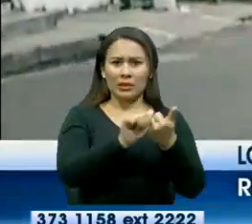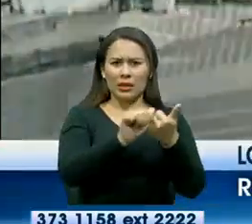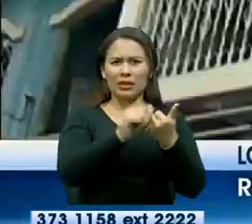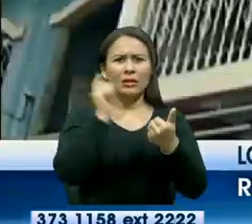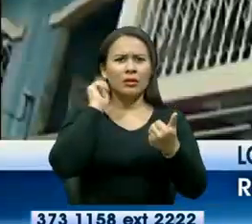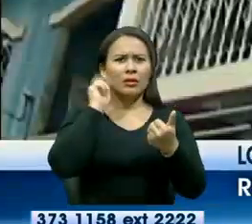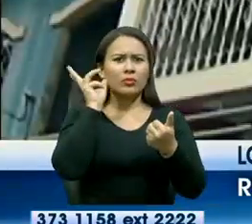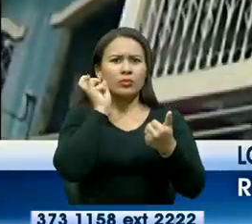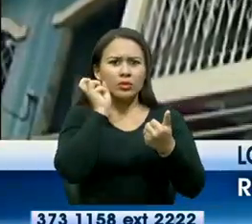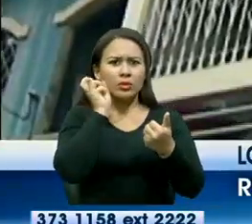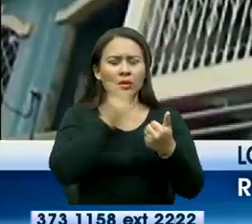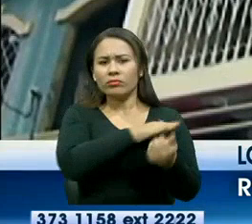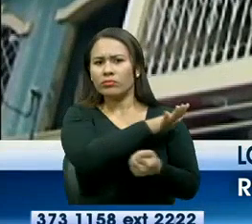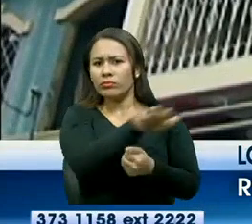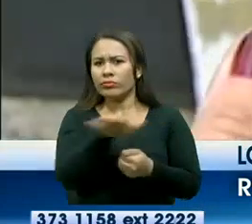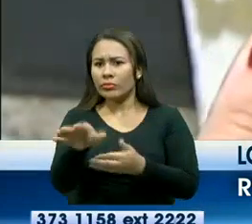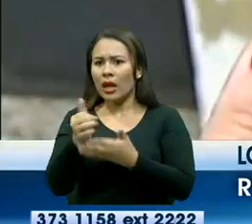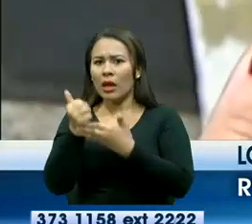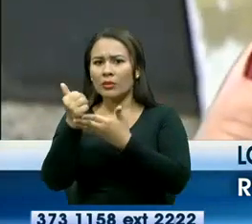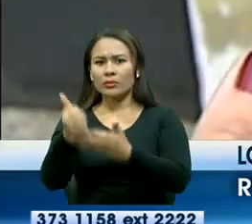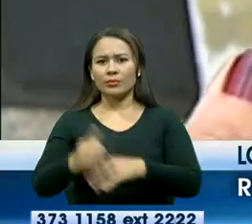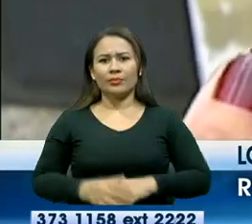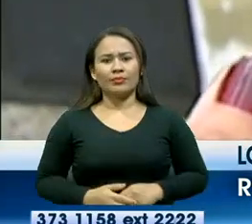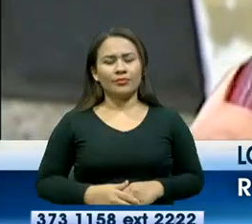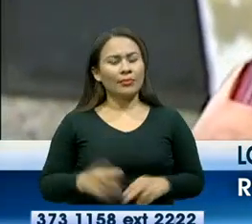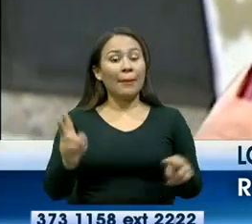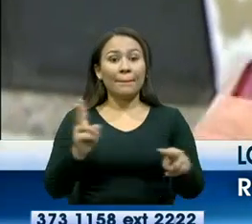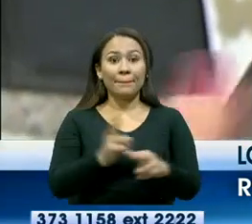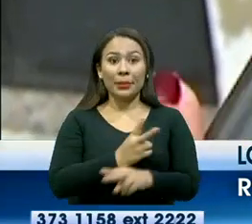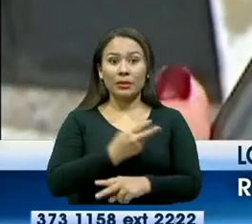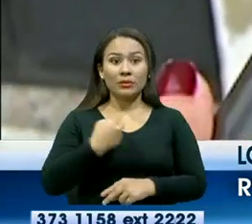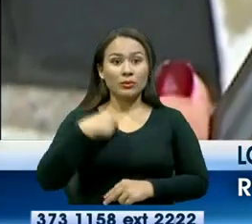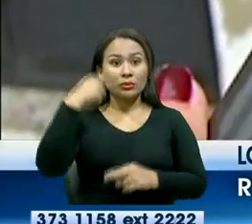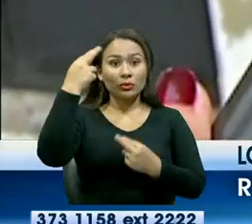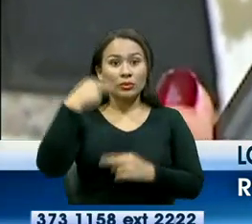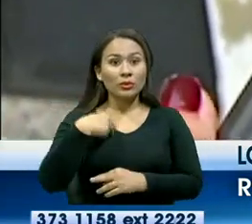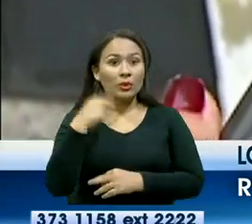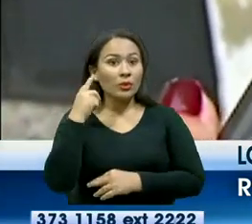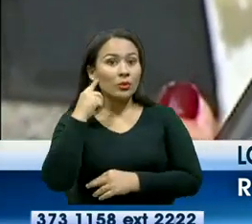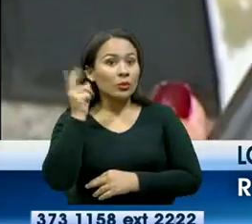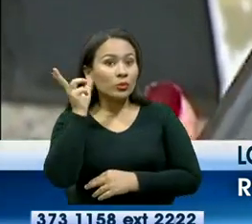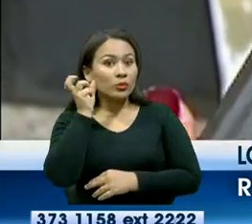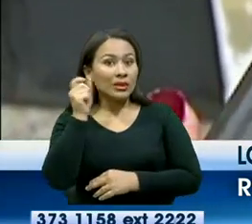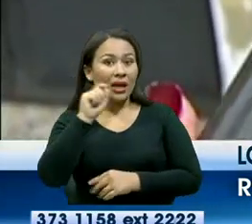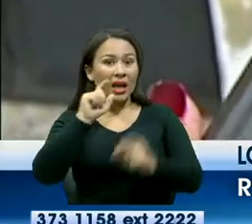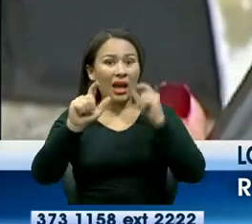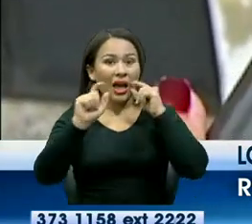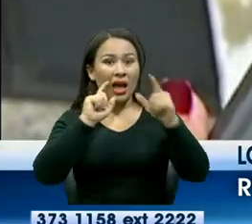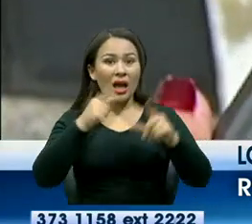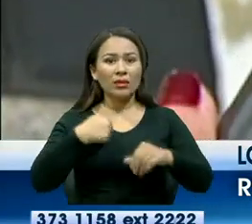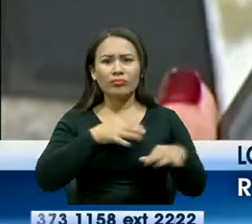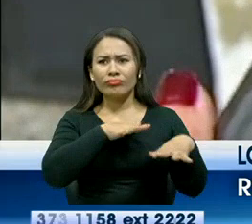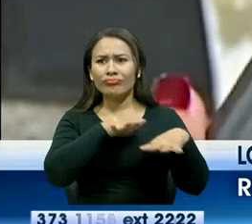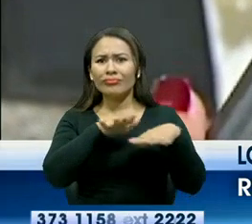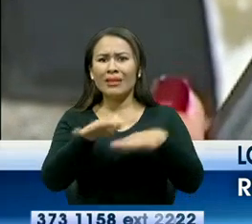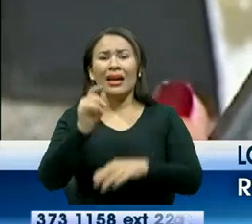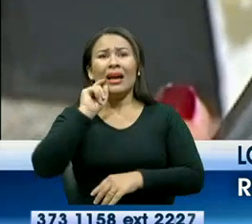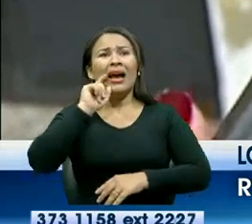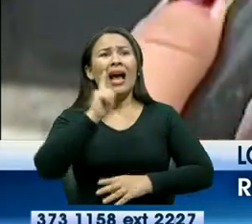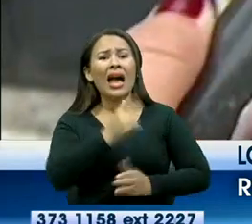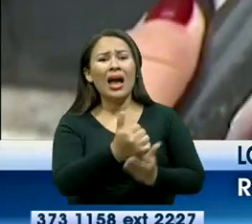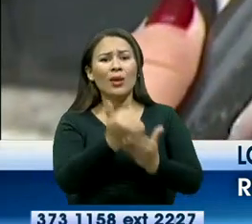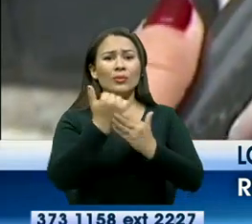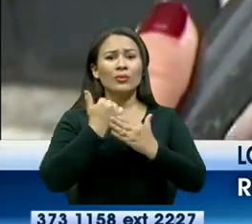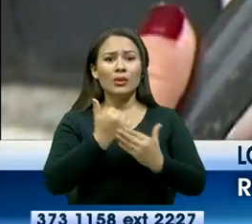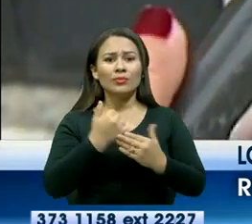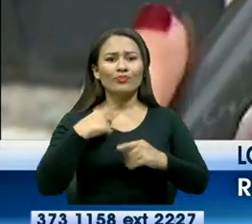vecinos acudieron a auxiliarla. Para mí fue terrible, dice, al escuchar los gritos de ella, desgarrador, que decía que la auxiliara.